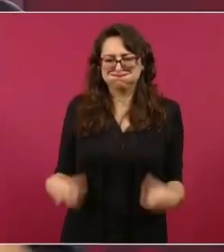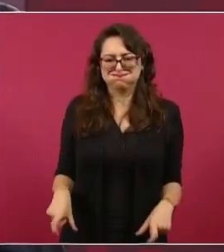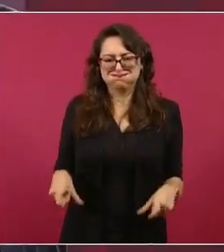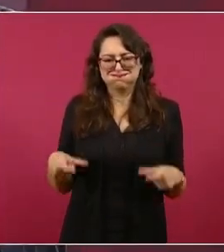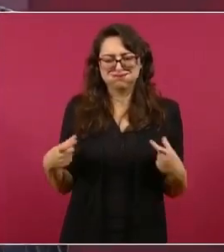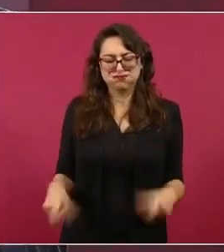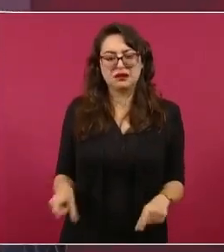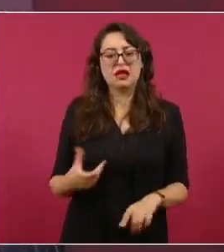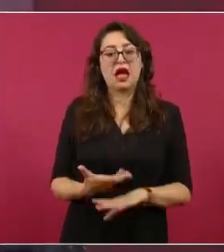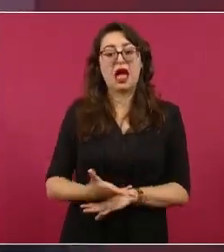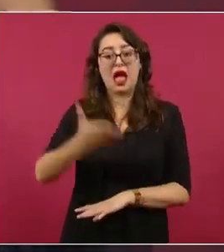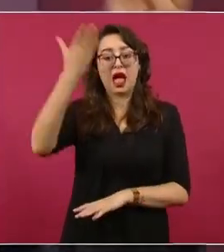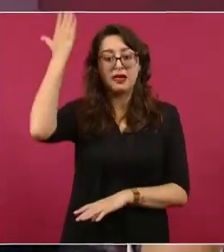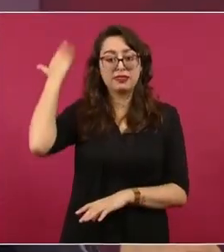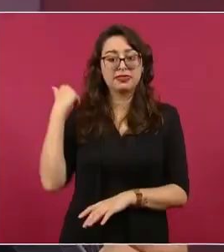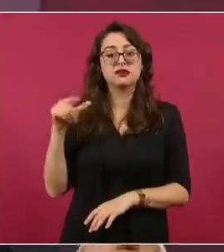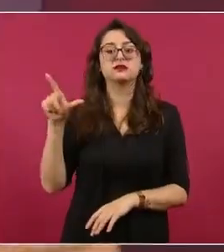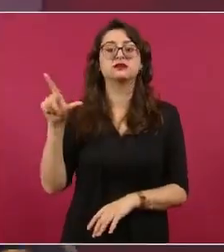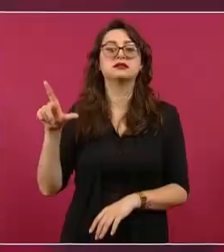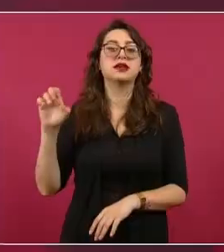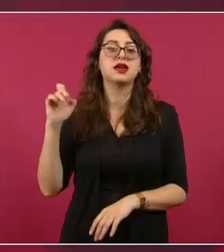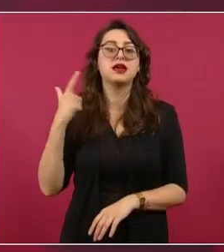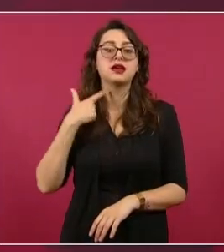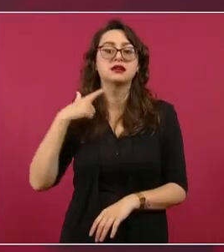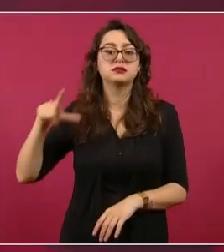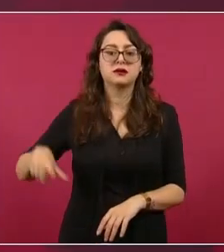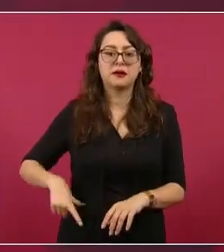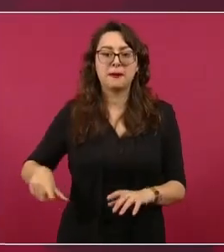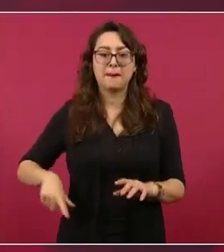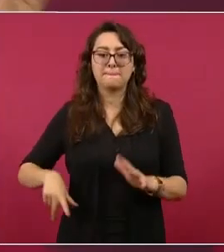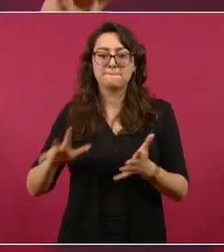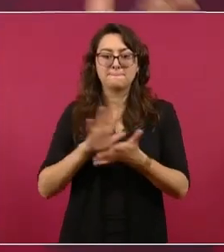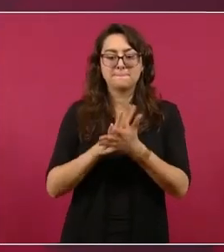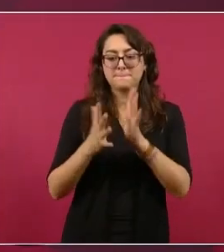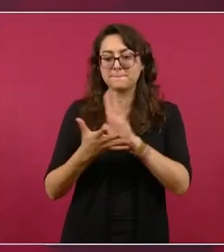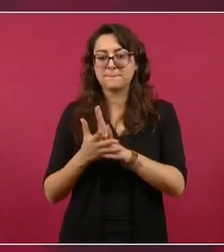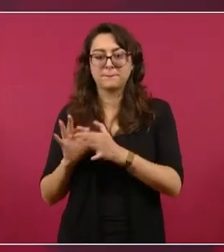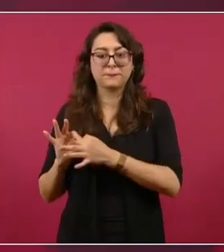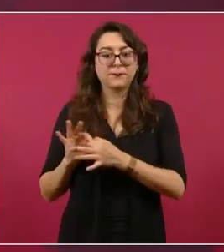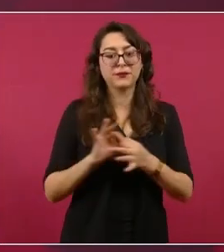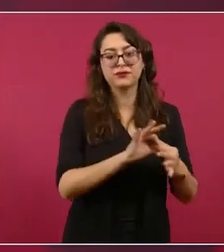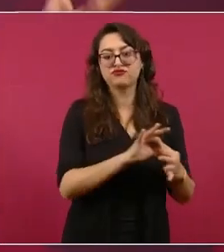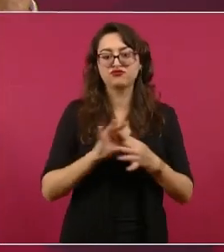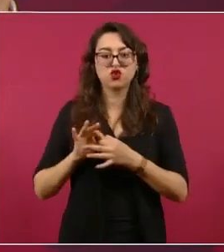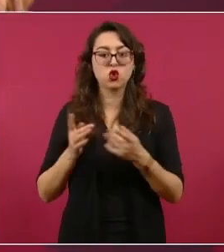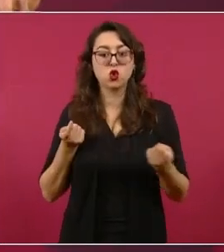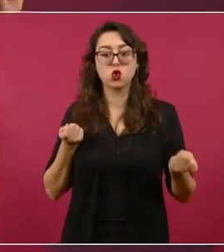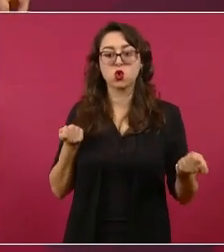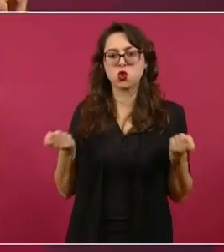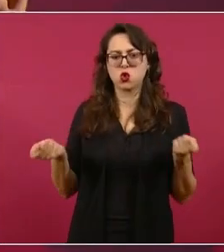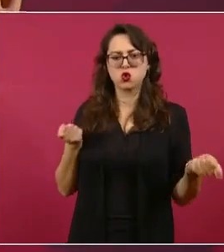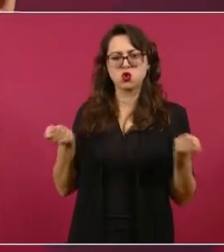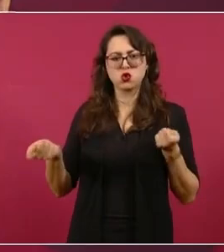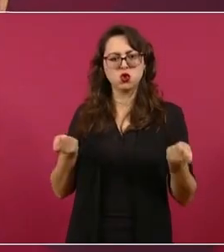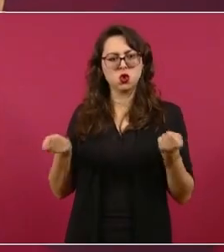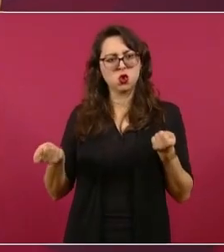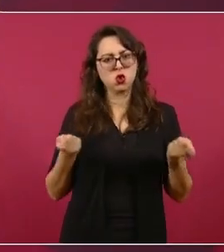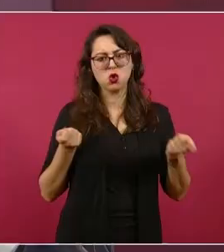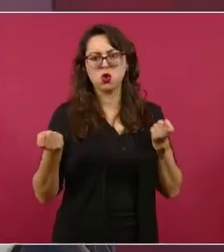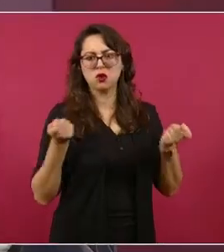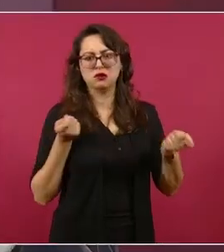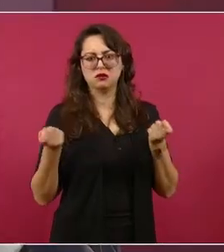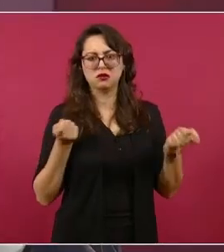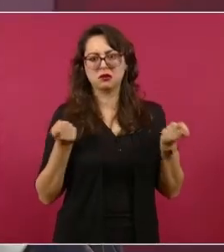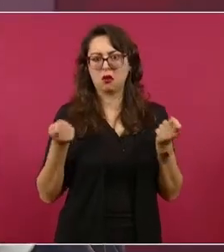poder antes, al grado de que llegaron